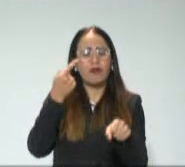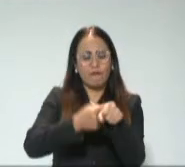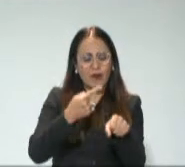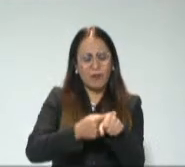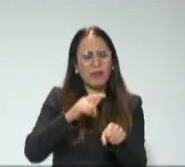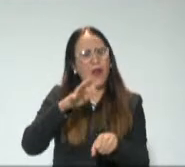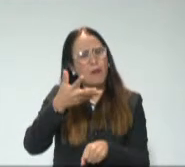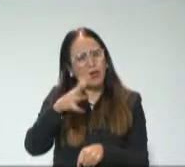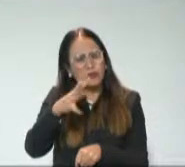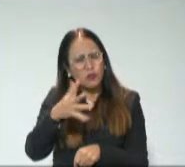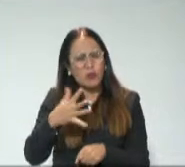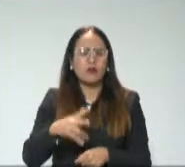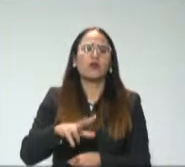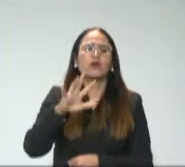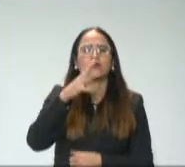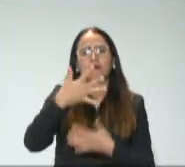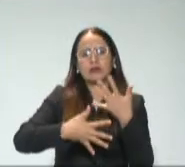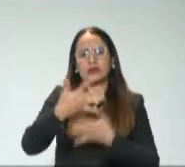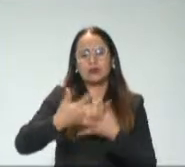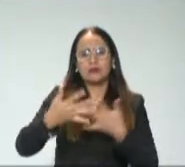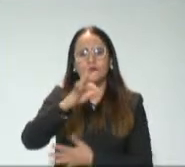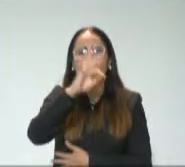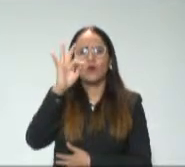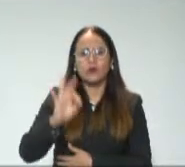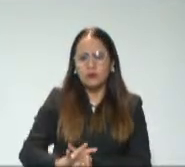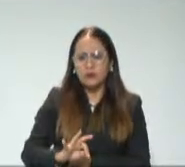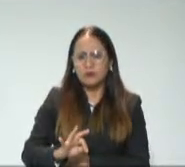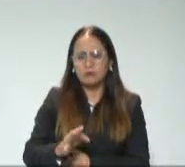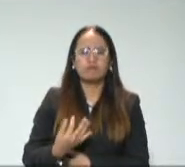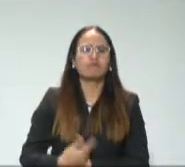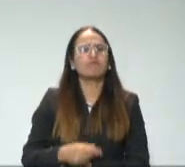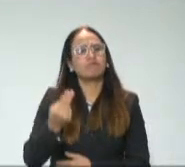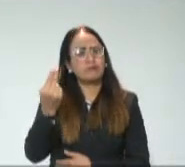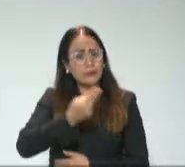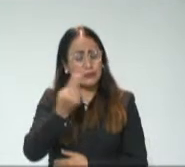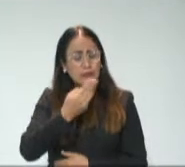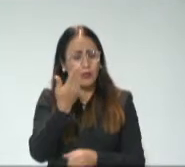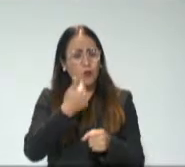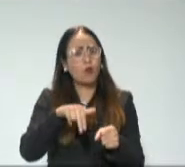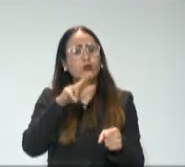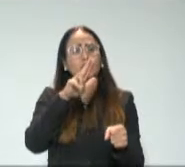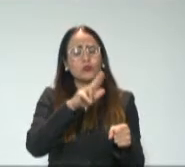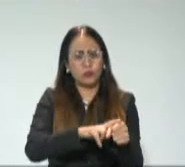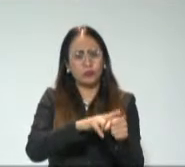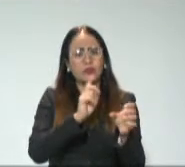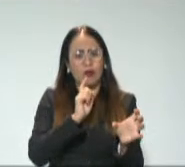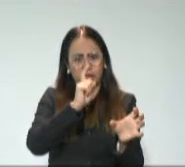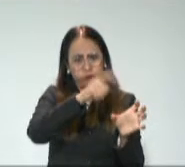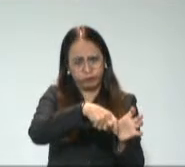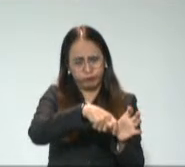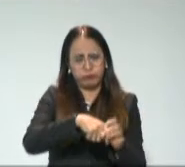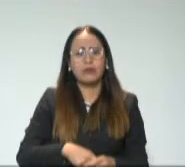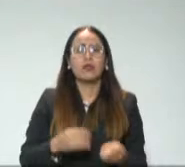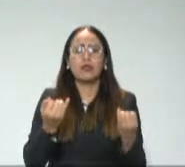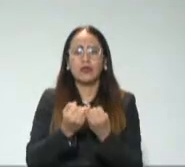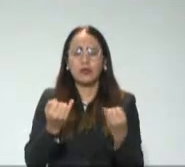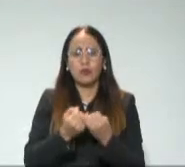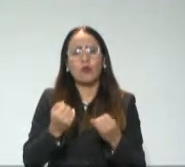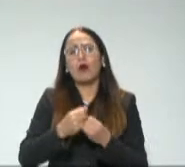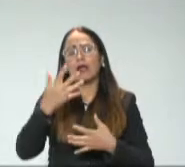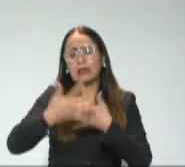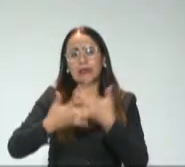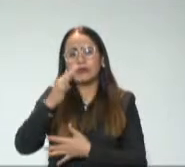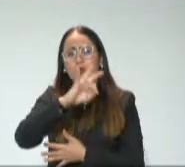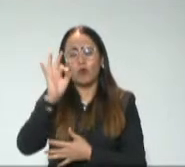leve 15% van a tener o van a requerir una hospitalización y 5% van a entrar a terapia